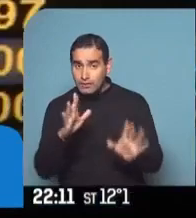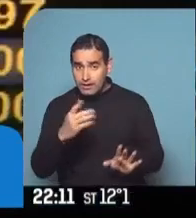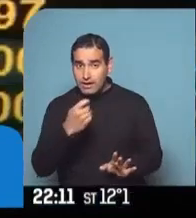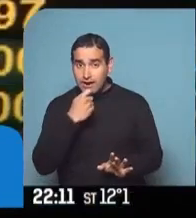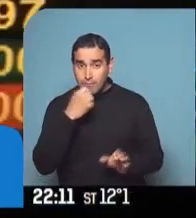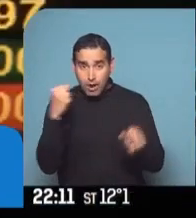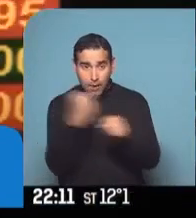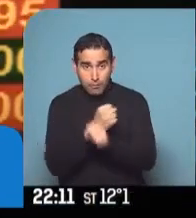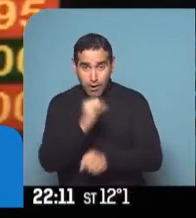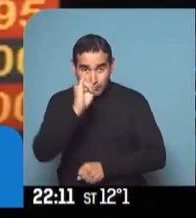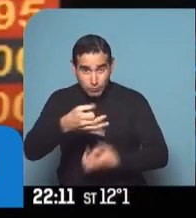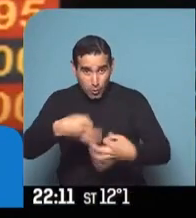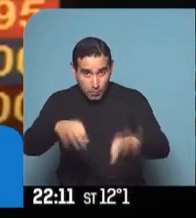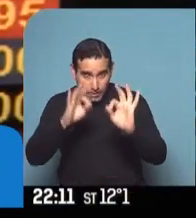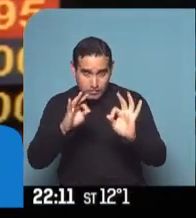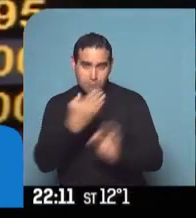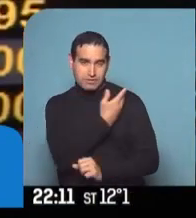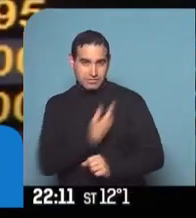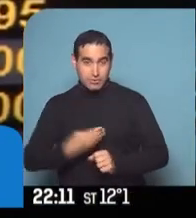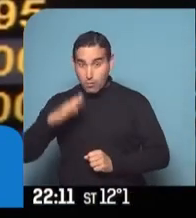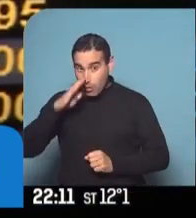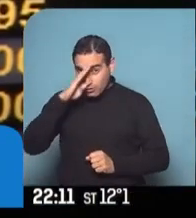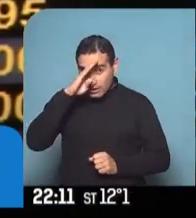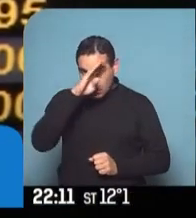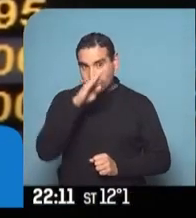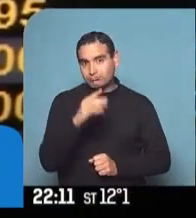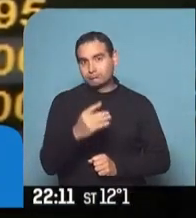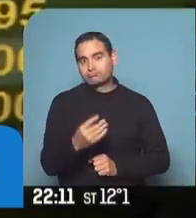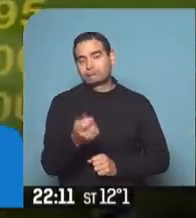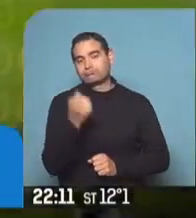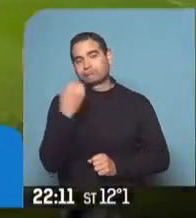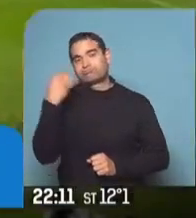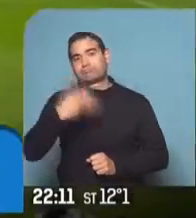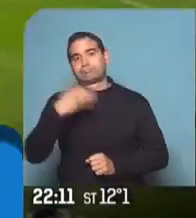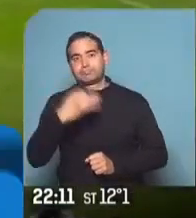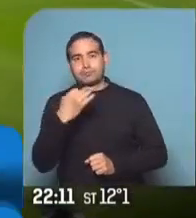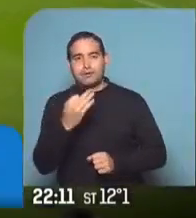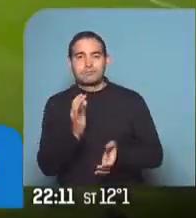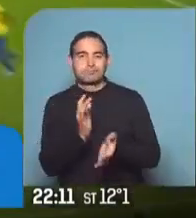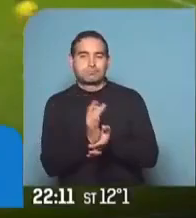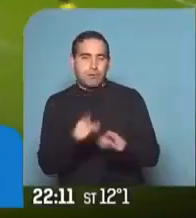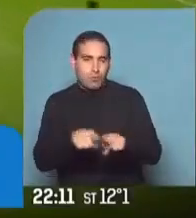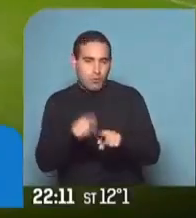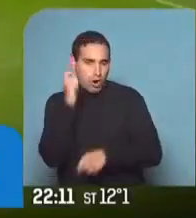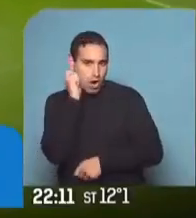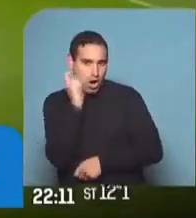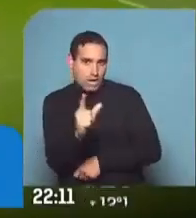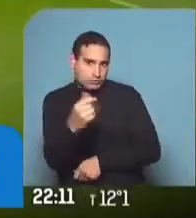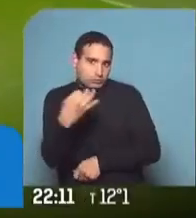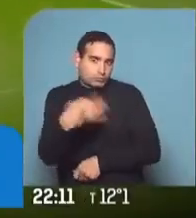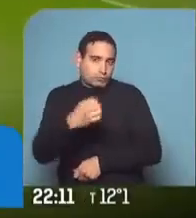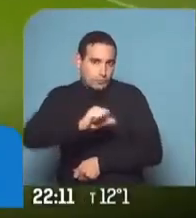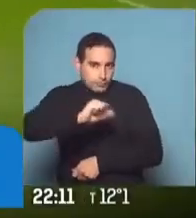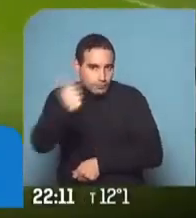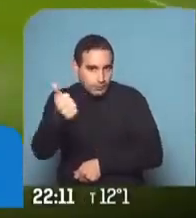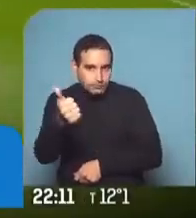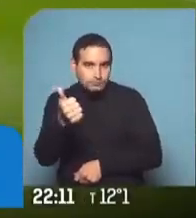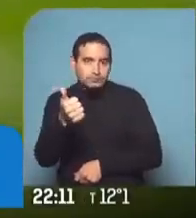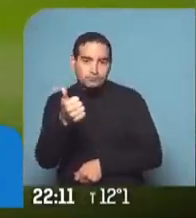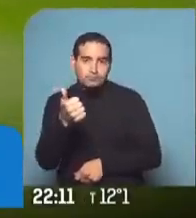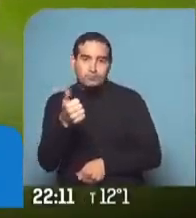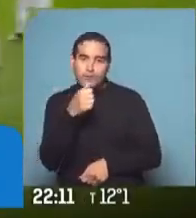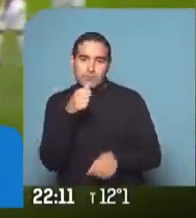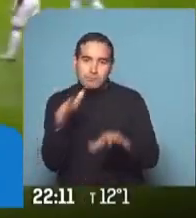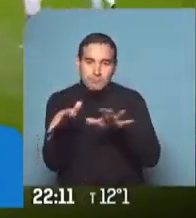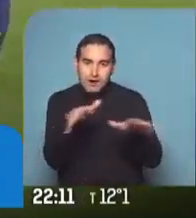la sanción, Bolsonaro anotaría su primer gol. Fútbol y política se relacionan una vez más en